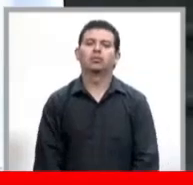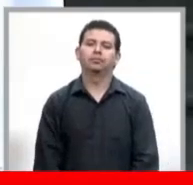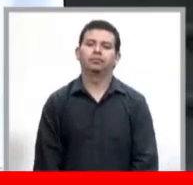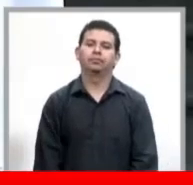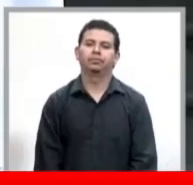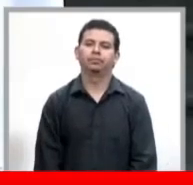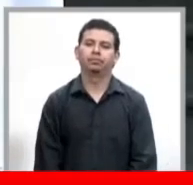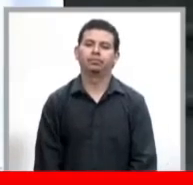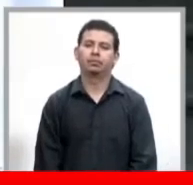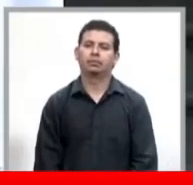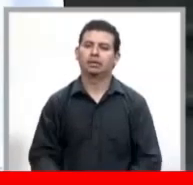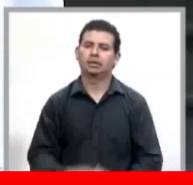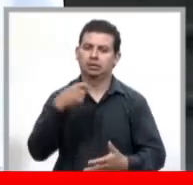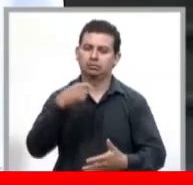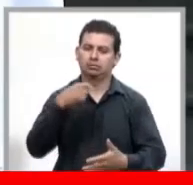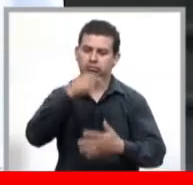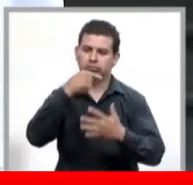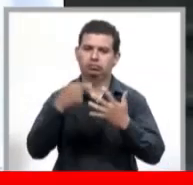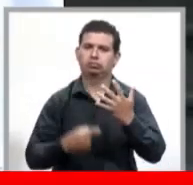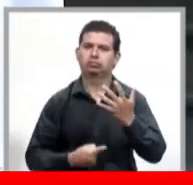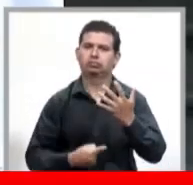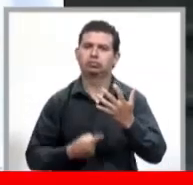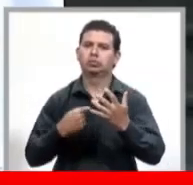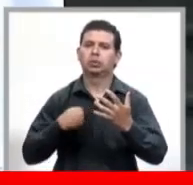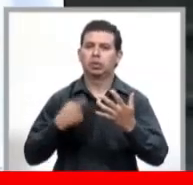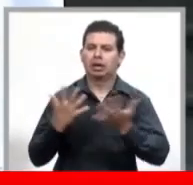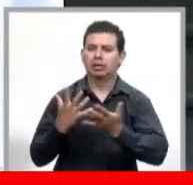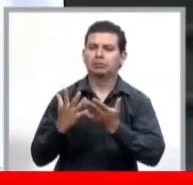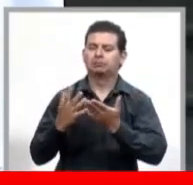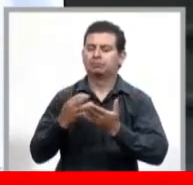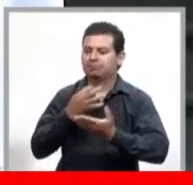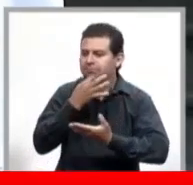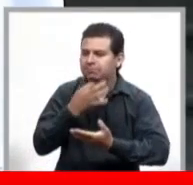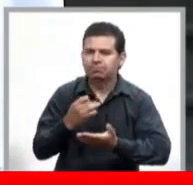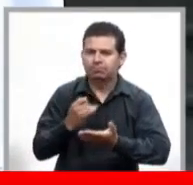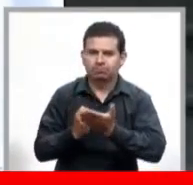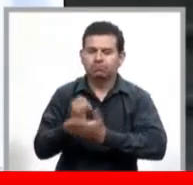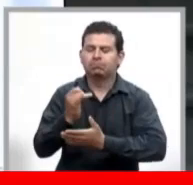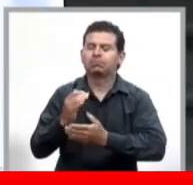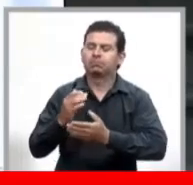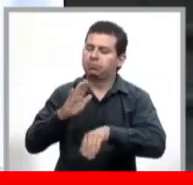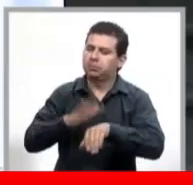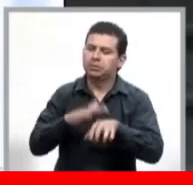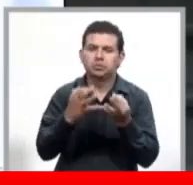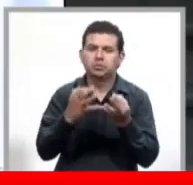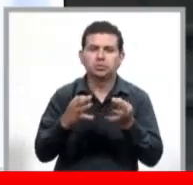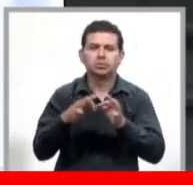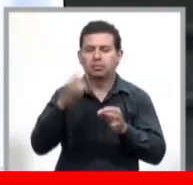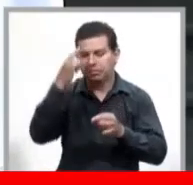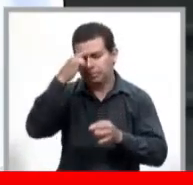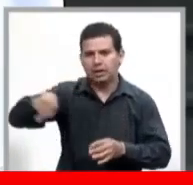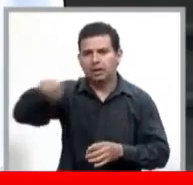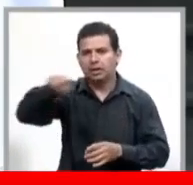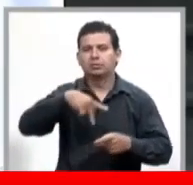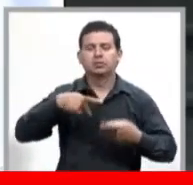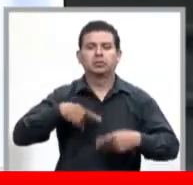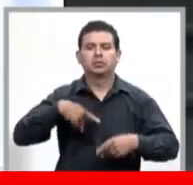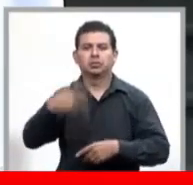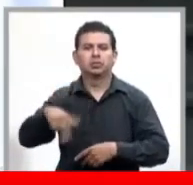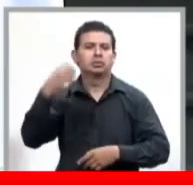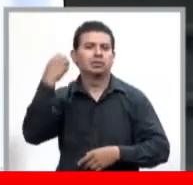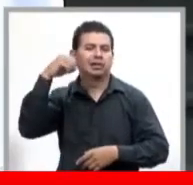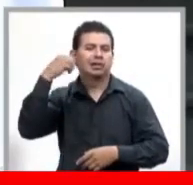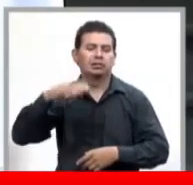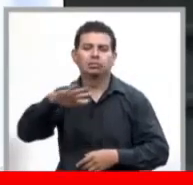Estas son las acciones más importantes que el día de hoy convoco a la sociedad oaxaqueña a